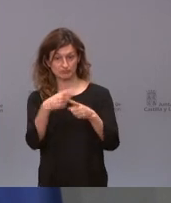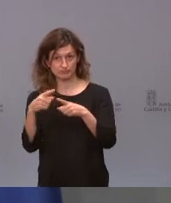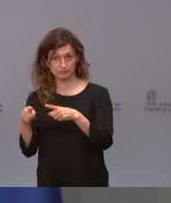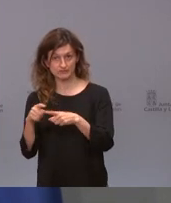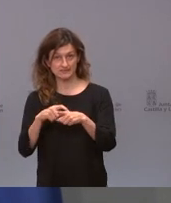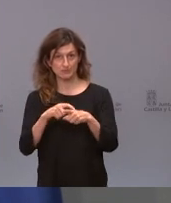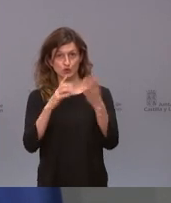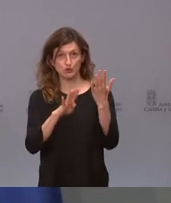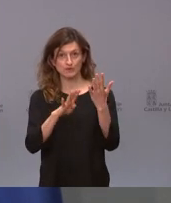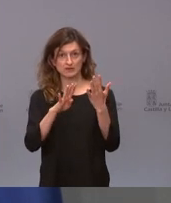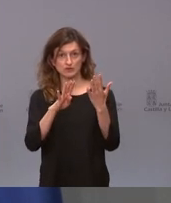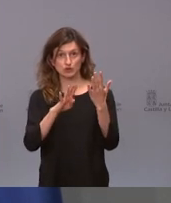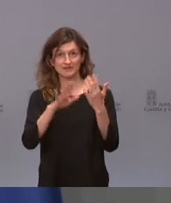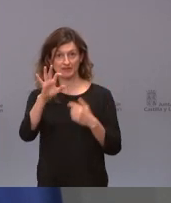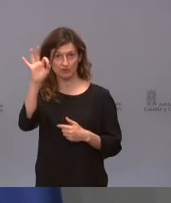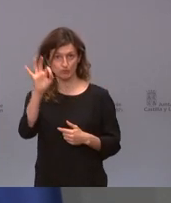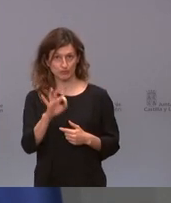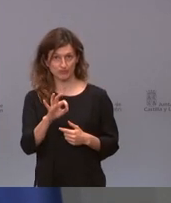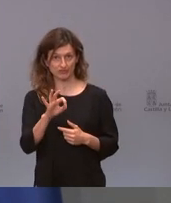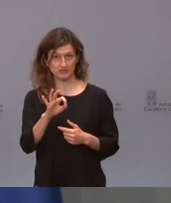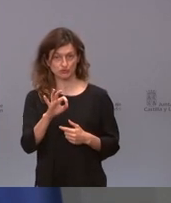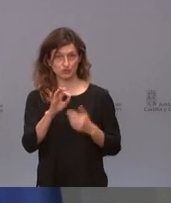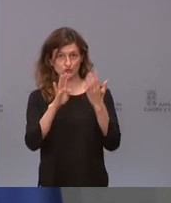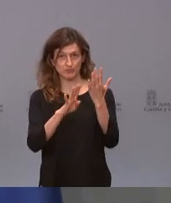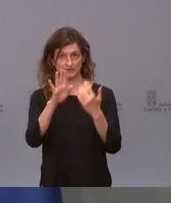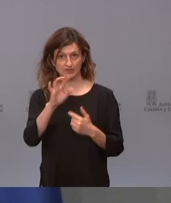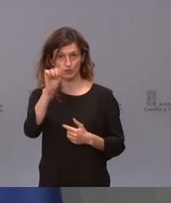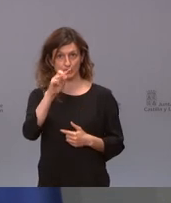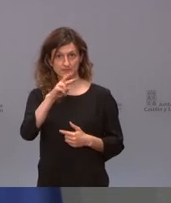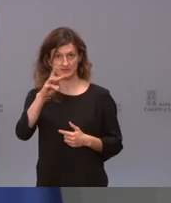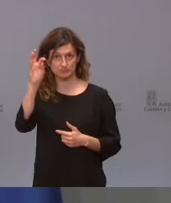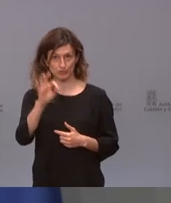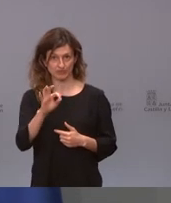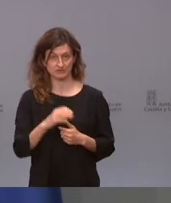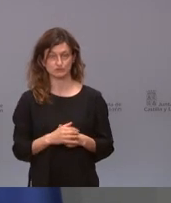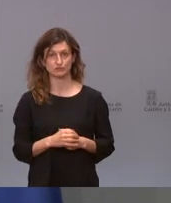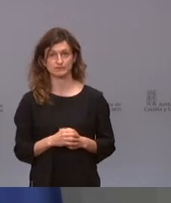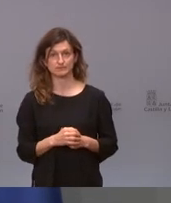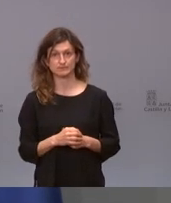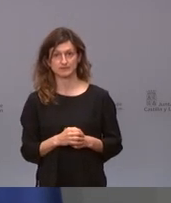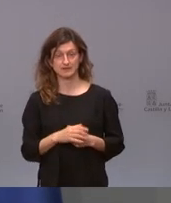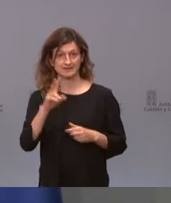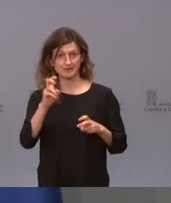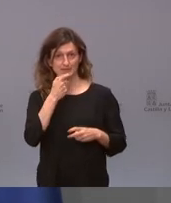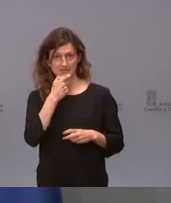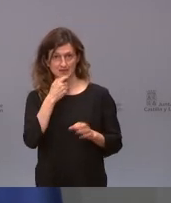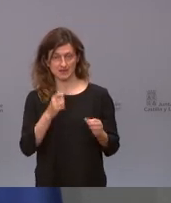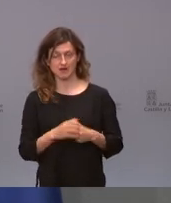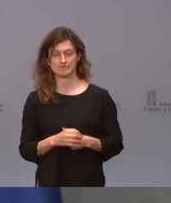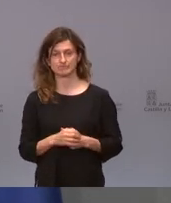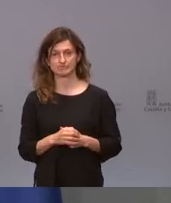esta en un 95 de dicho 90 está en un 95 20 23 por ciento la británica